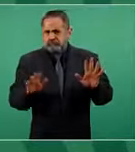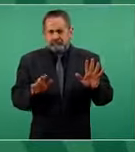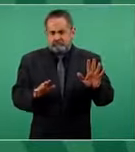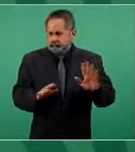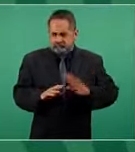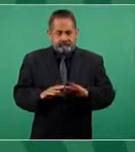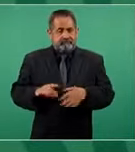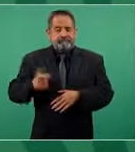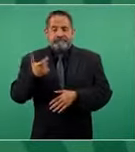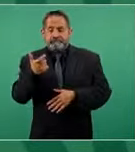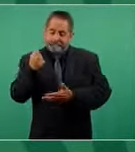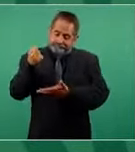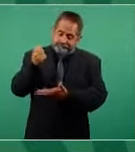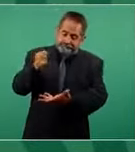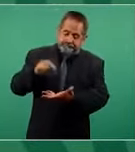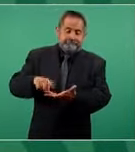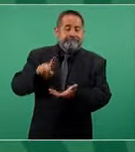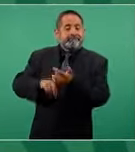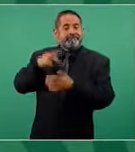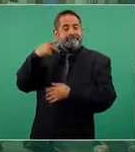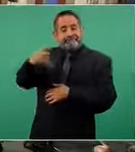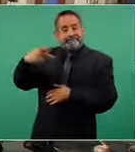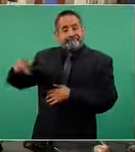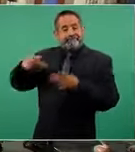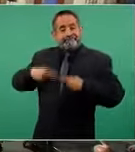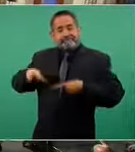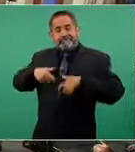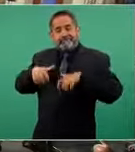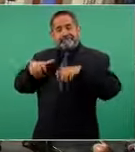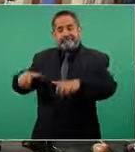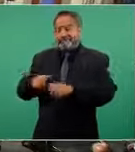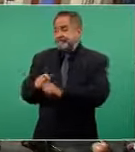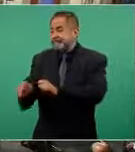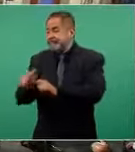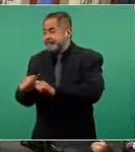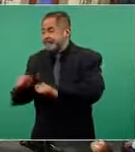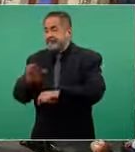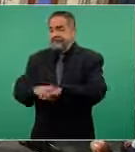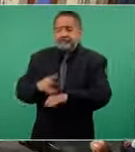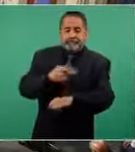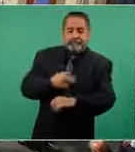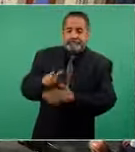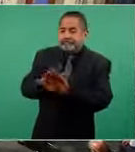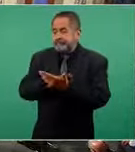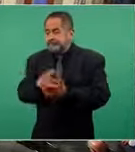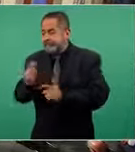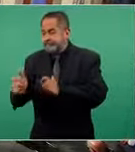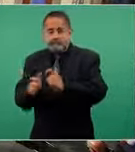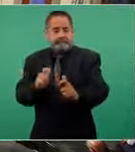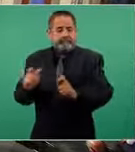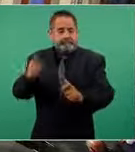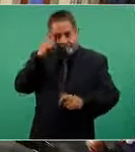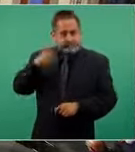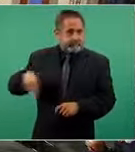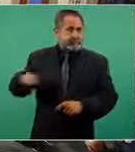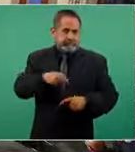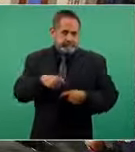porque el dinero del presupuesto es dinero del pueblo y se le entrega a la gente que más lo necesita, a los